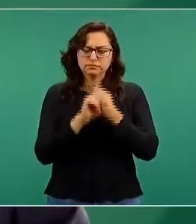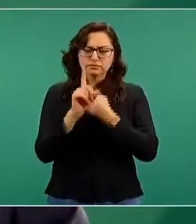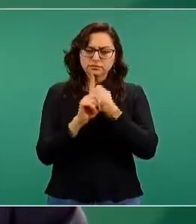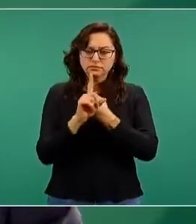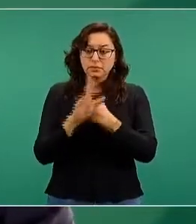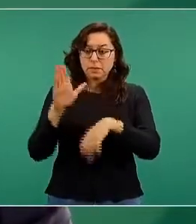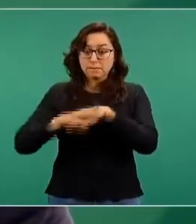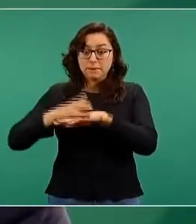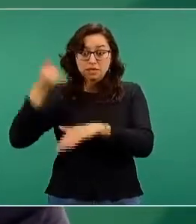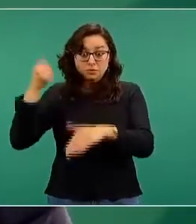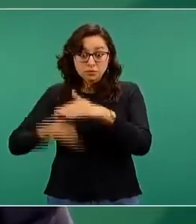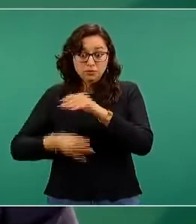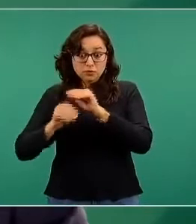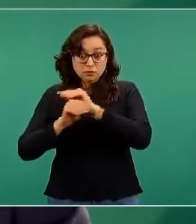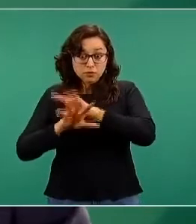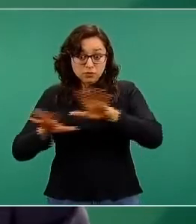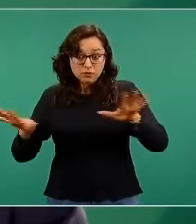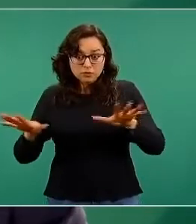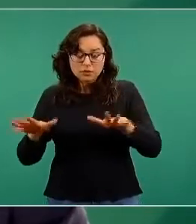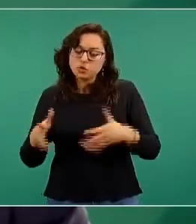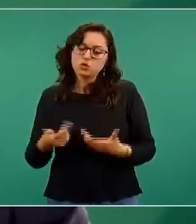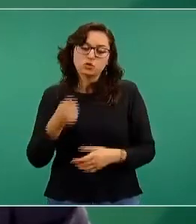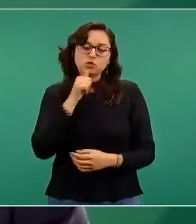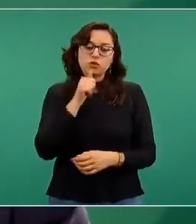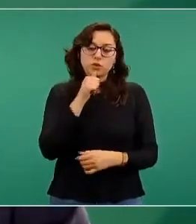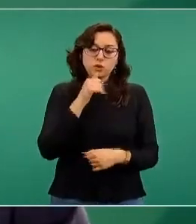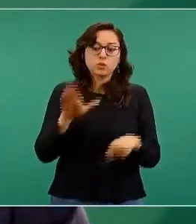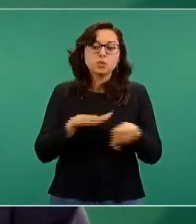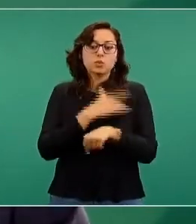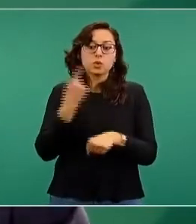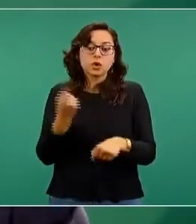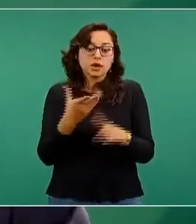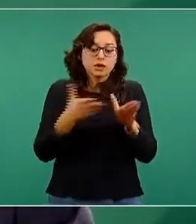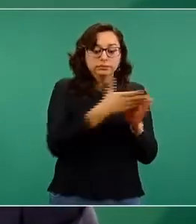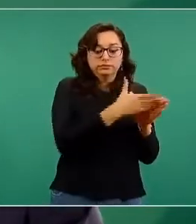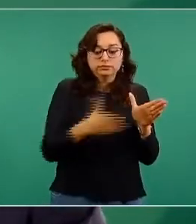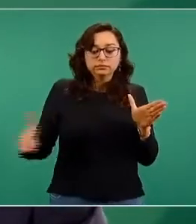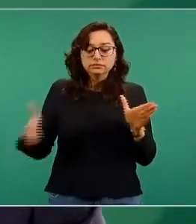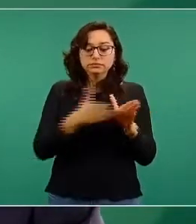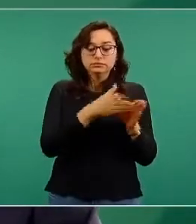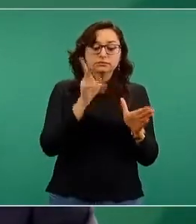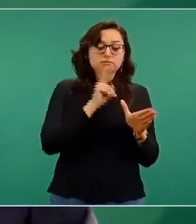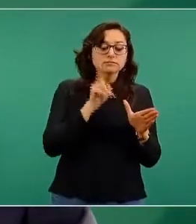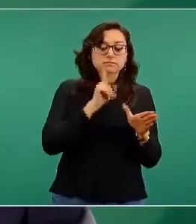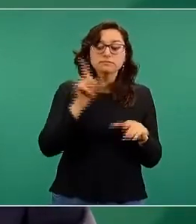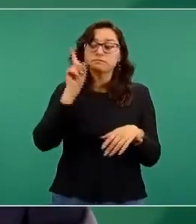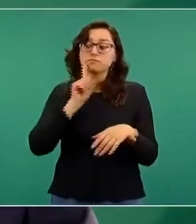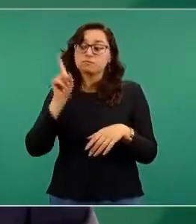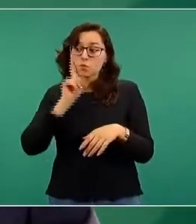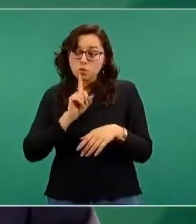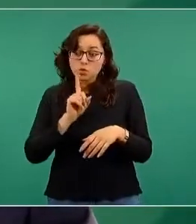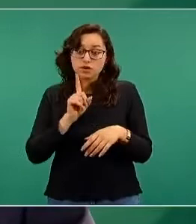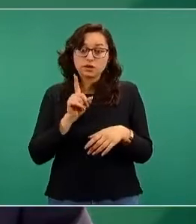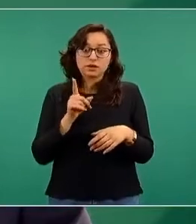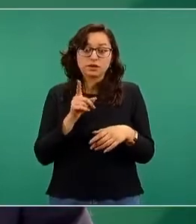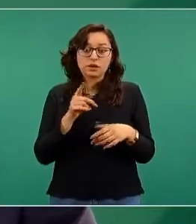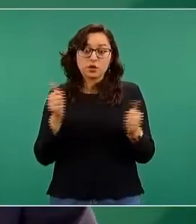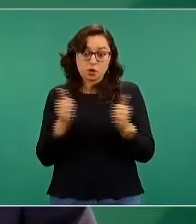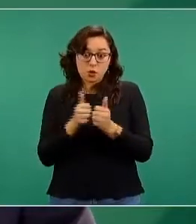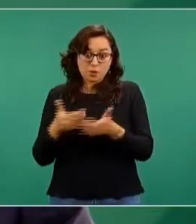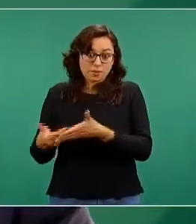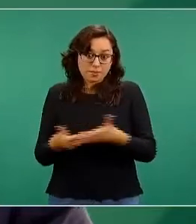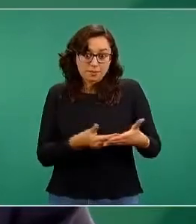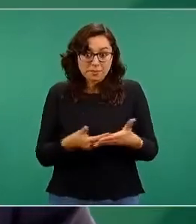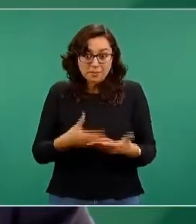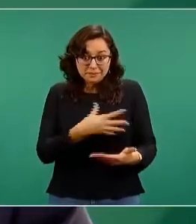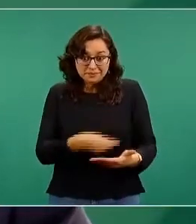los ensayos clínicos no se incluyó a ninguna mujer en periodo de lactancia. Sin embargo, es un periodo de la vida